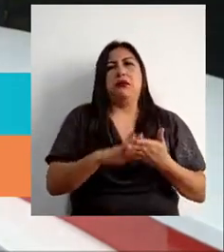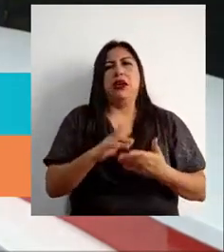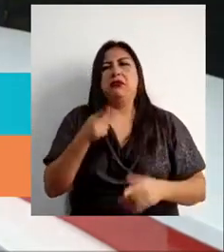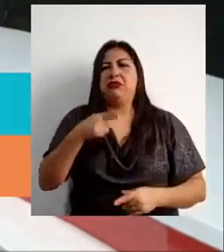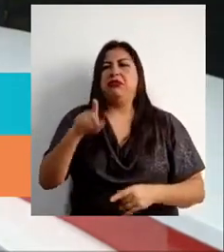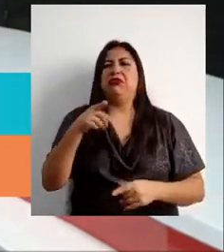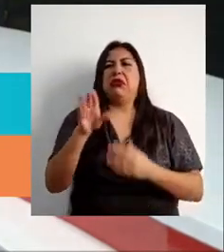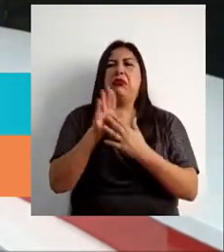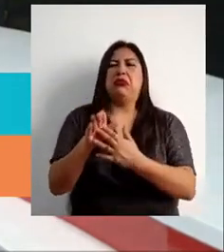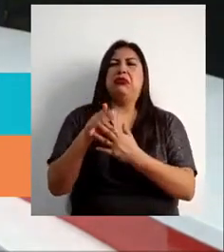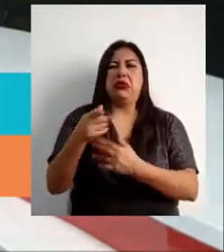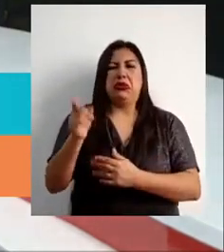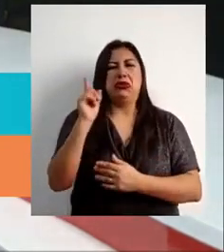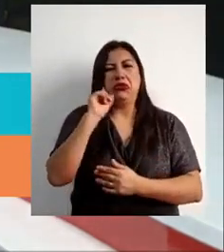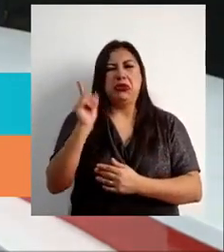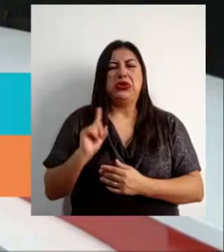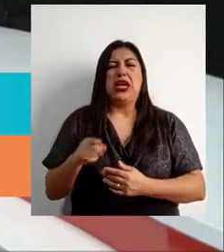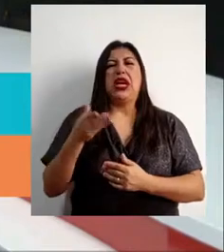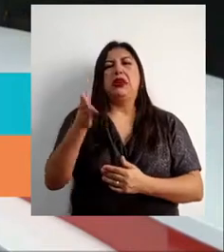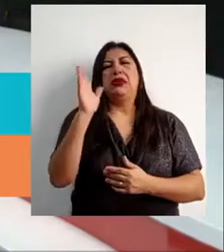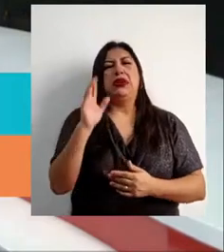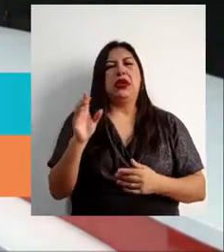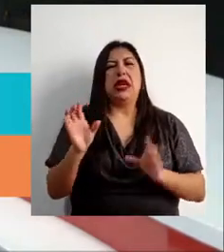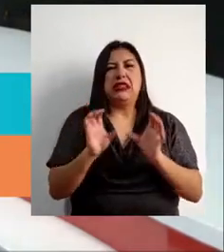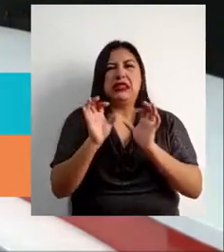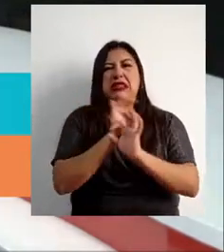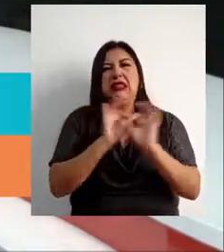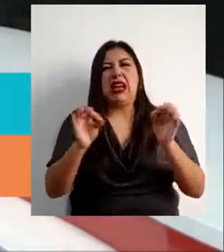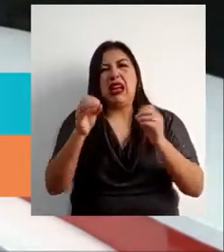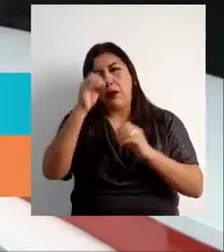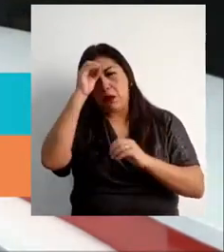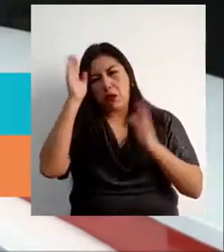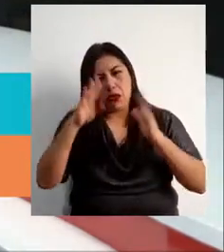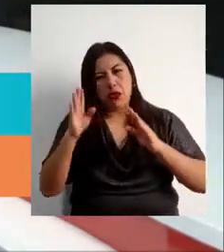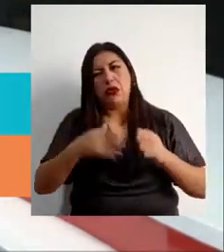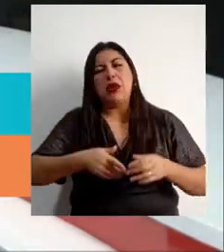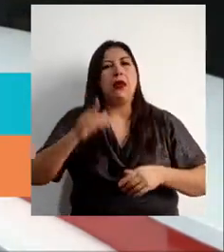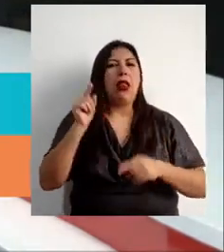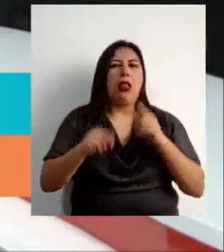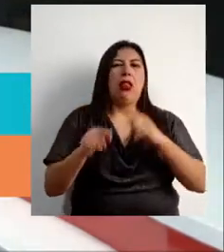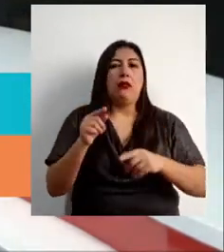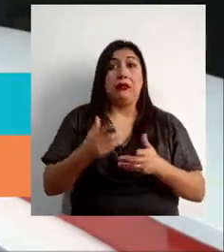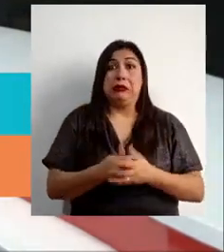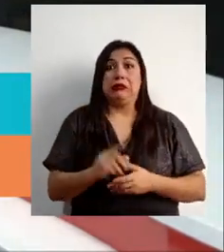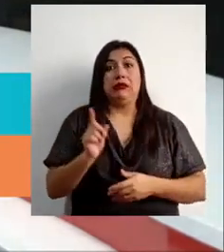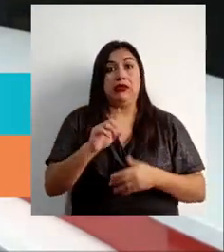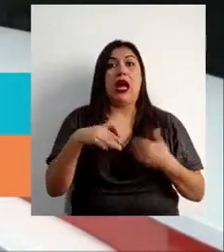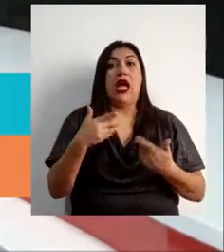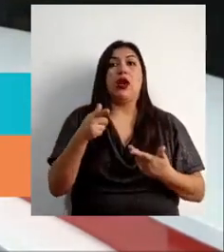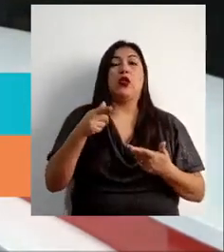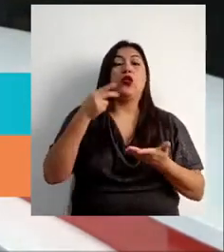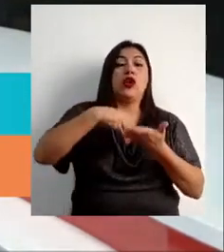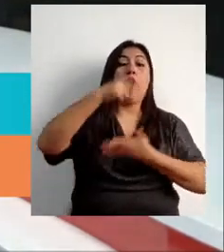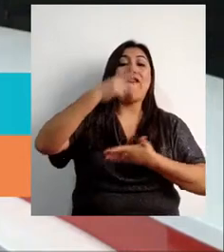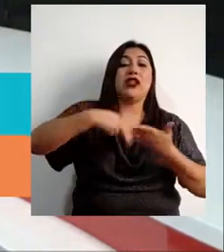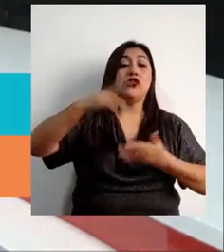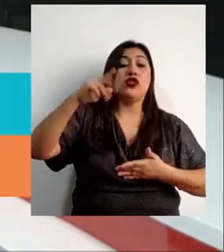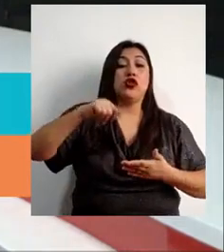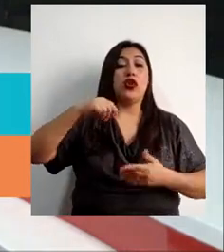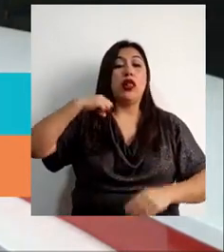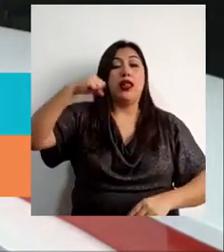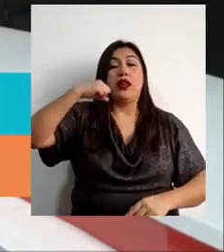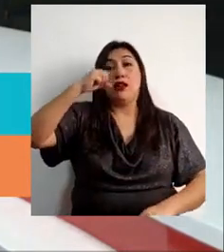estás frustrando, la criatura. Uh-huh. Hay una convención sobre los derechos del niño. Y todo este